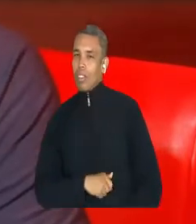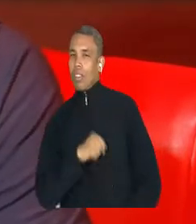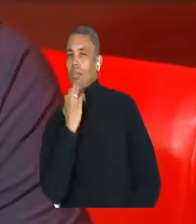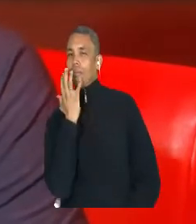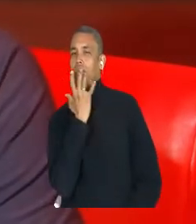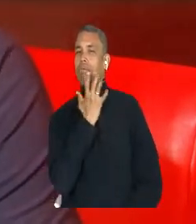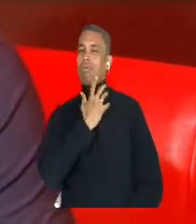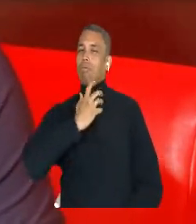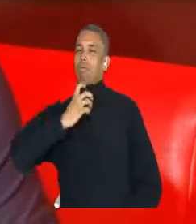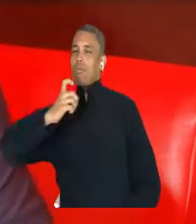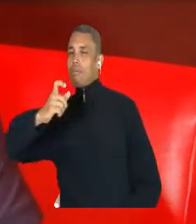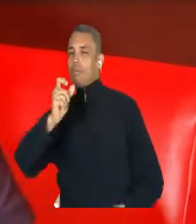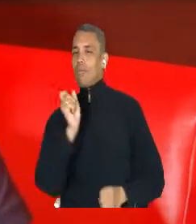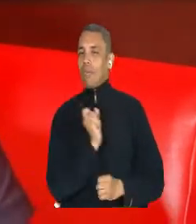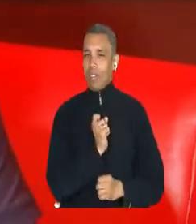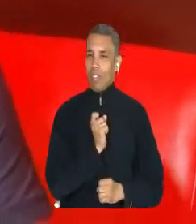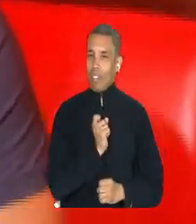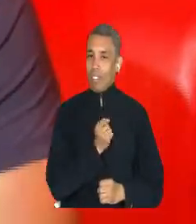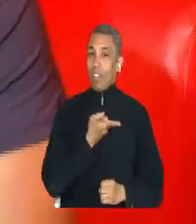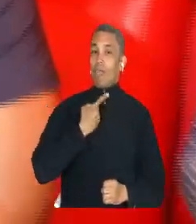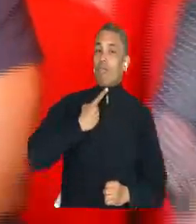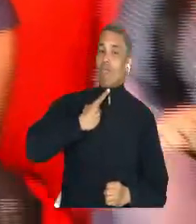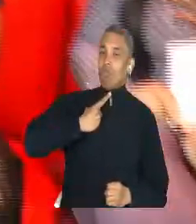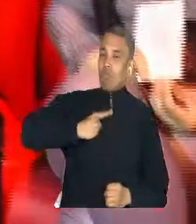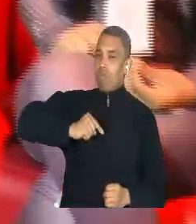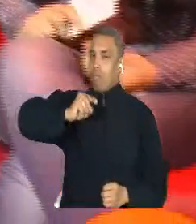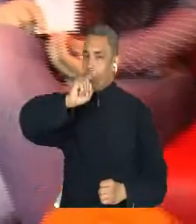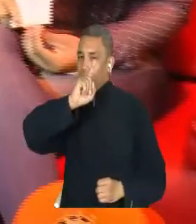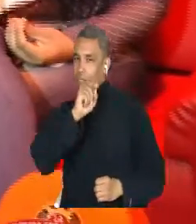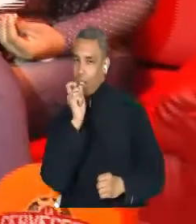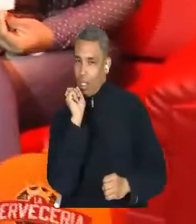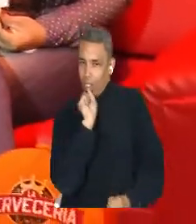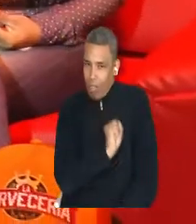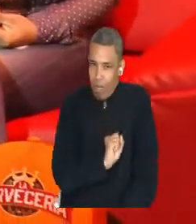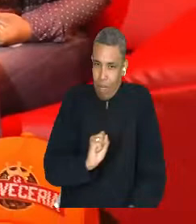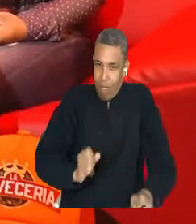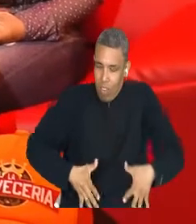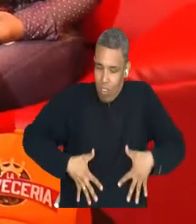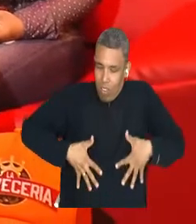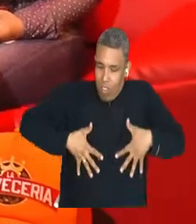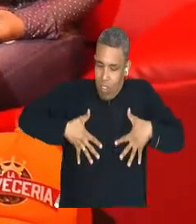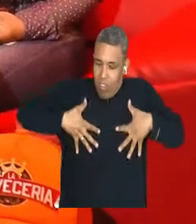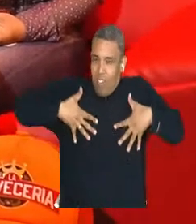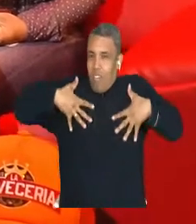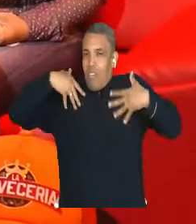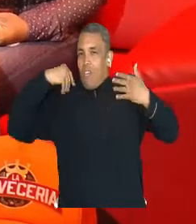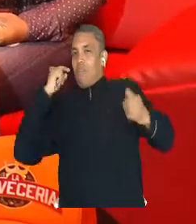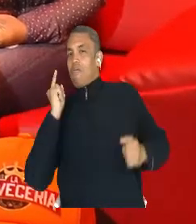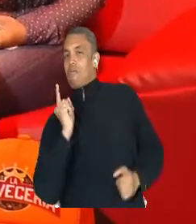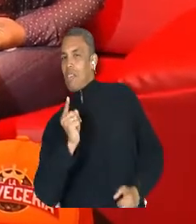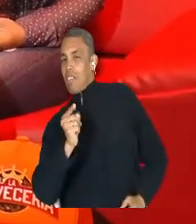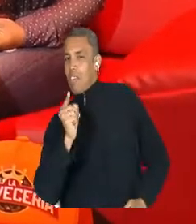que te imaginas. Tú me encantas porque tienes algo que me mata,